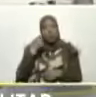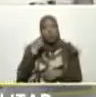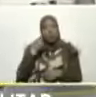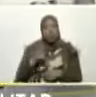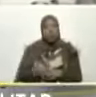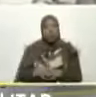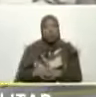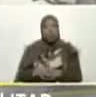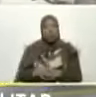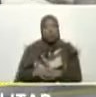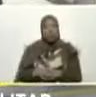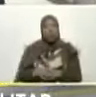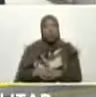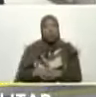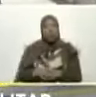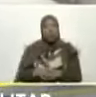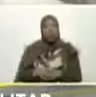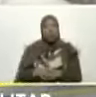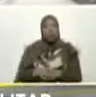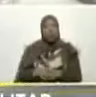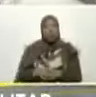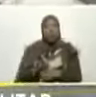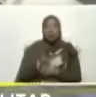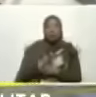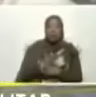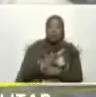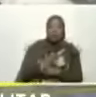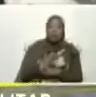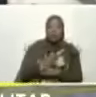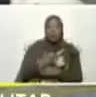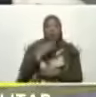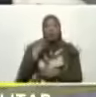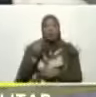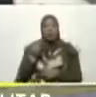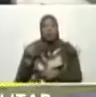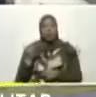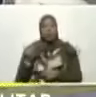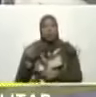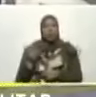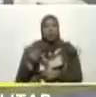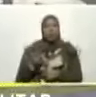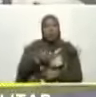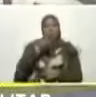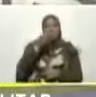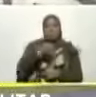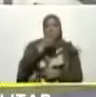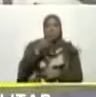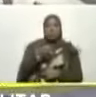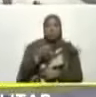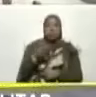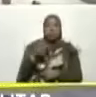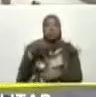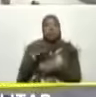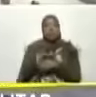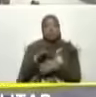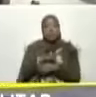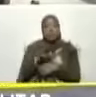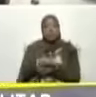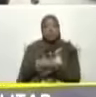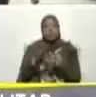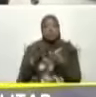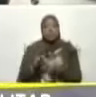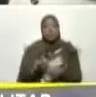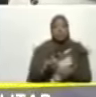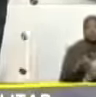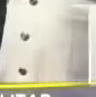cómo el jefe de Estado ha decidido compartir con estos jóvenes en esta tarde del miércoles para